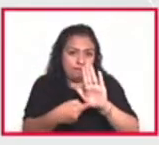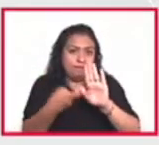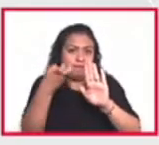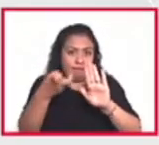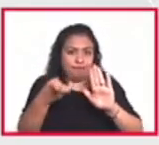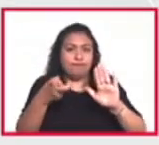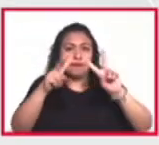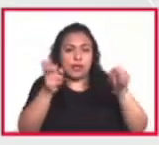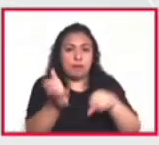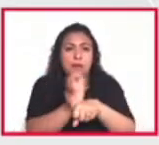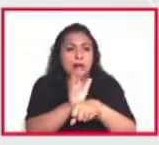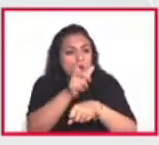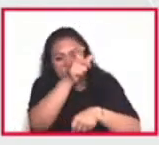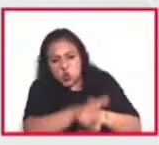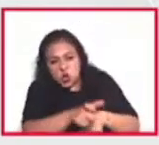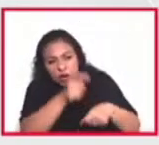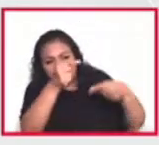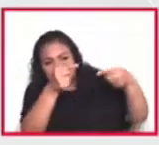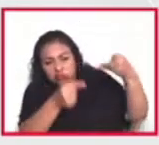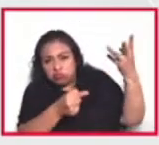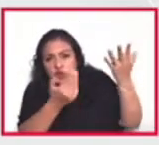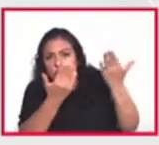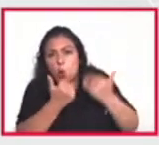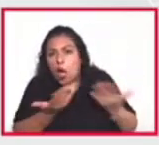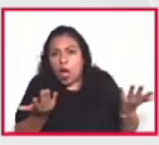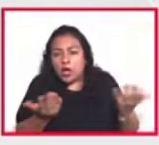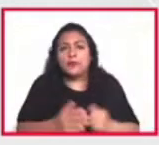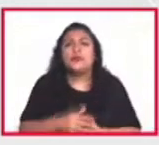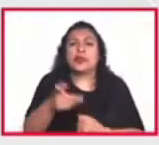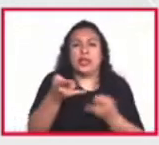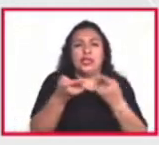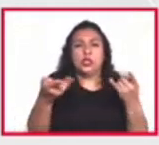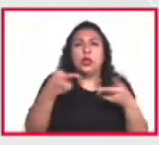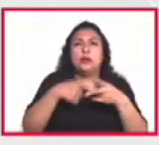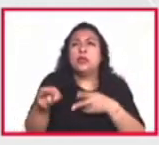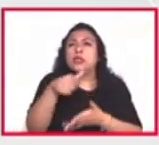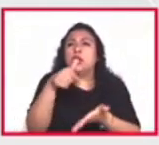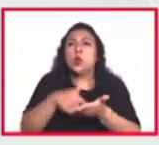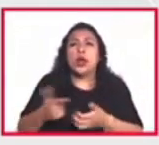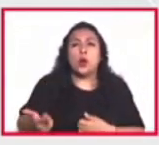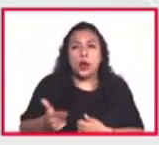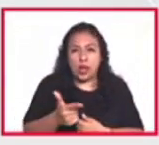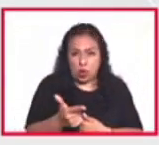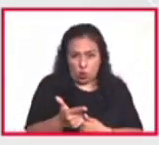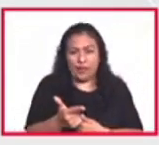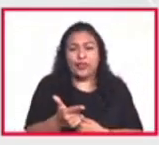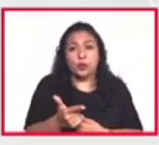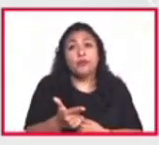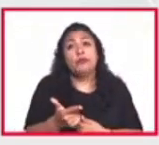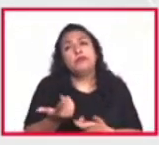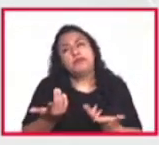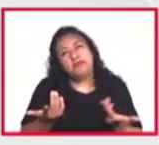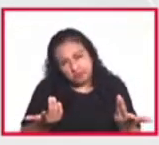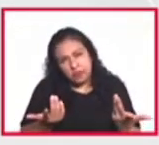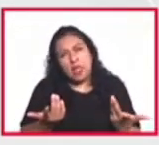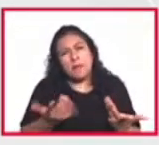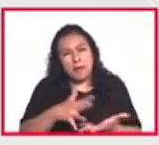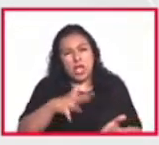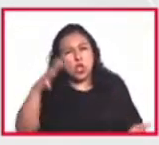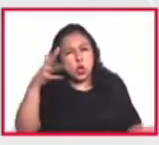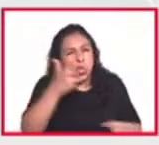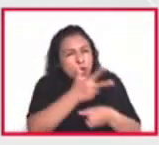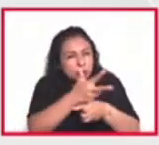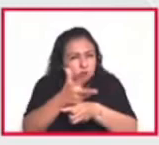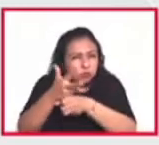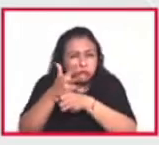Sí, así es. Pues es una historia que, como ya lo decíamos, ¿no?, empieza en Guanajuato y digamos que gran parte de ella se desarrolla